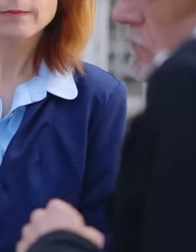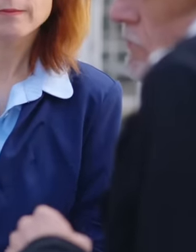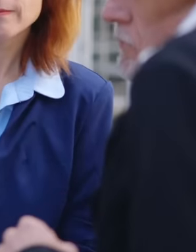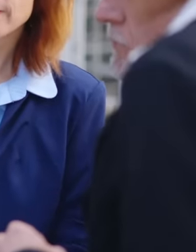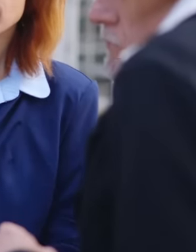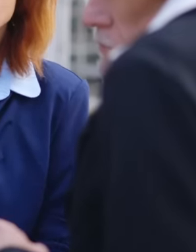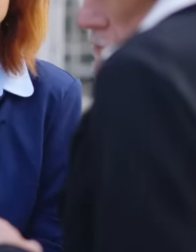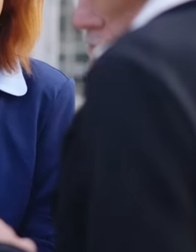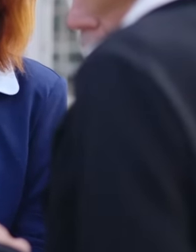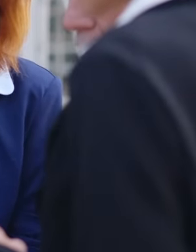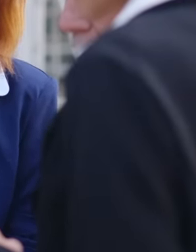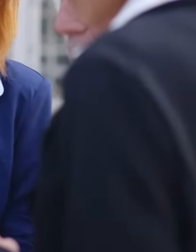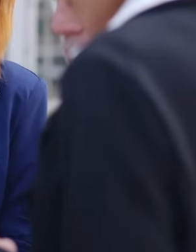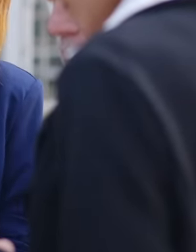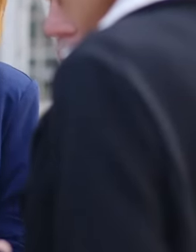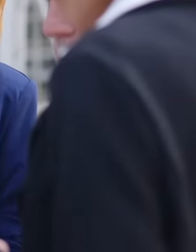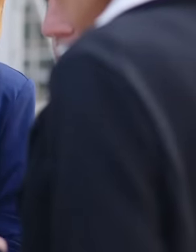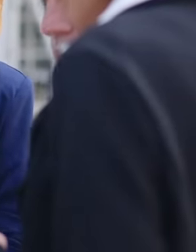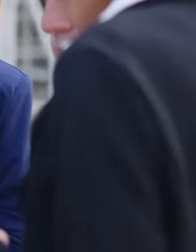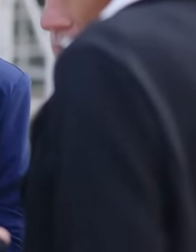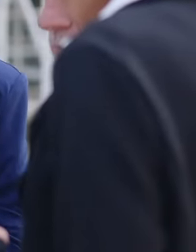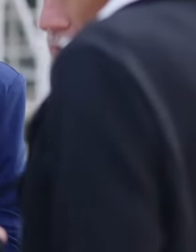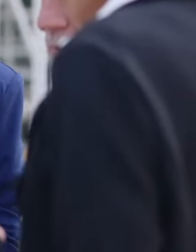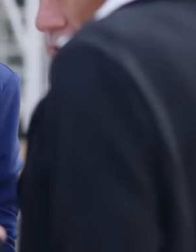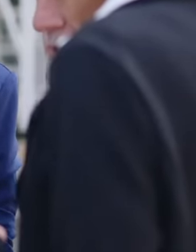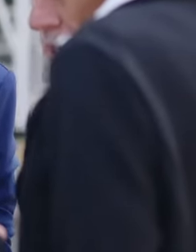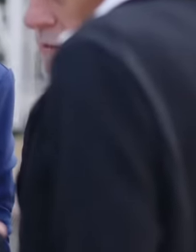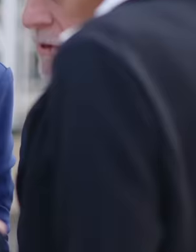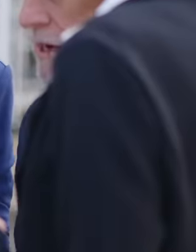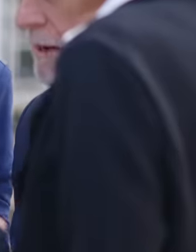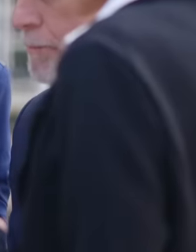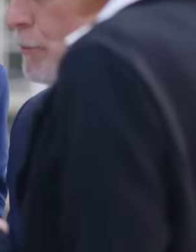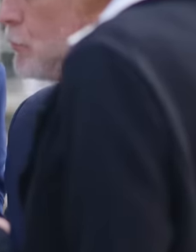que actúa en contra de sus principios.